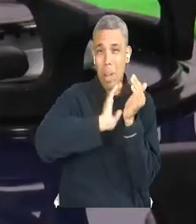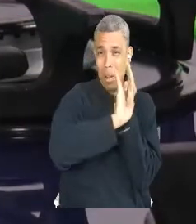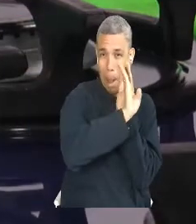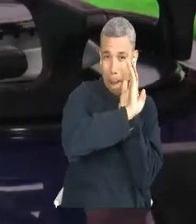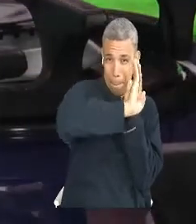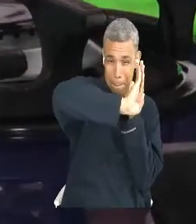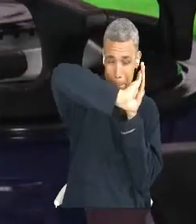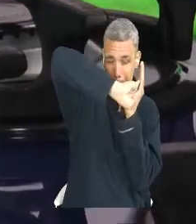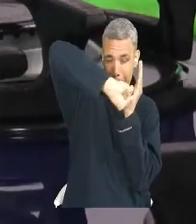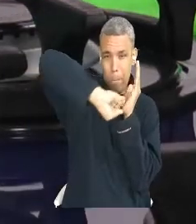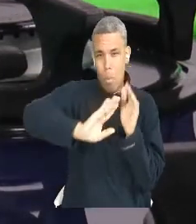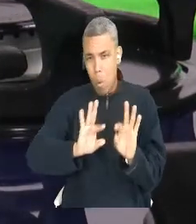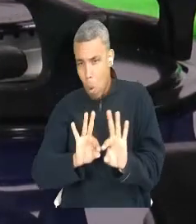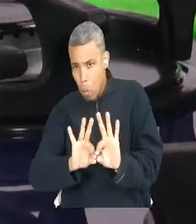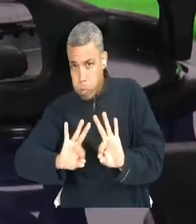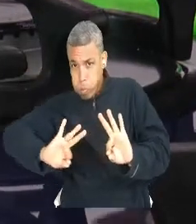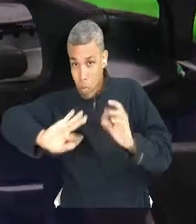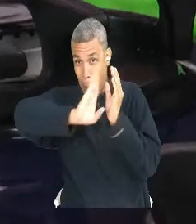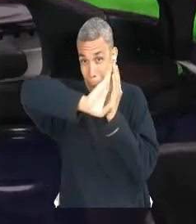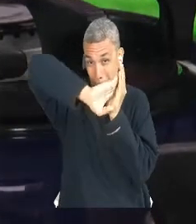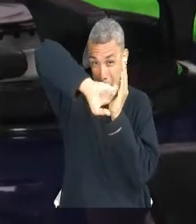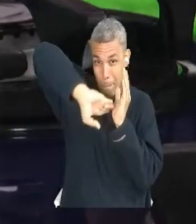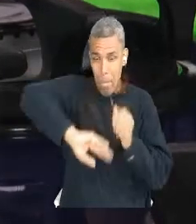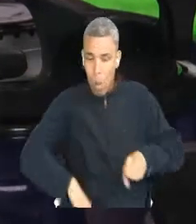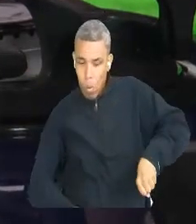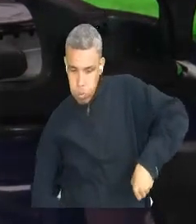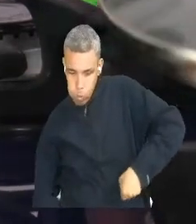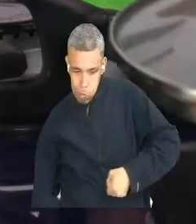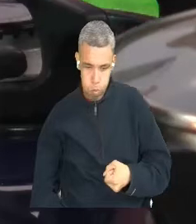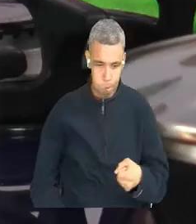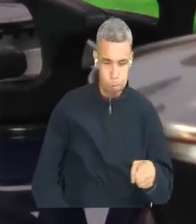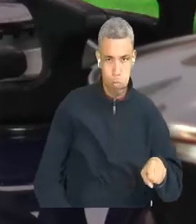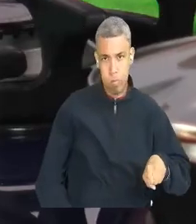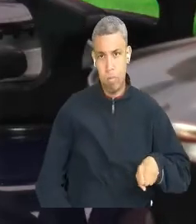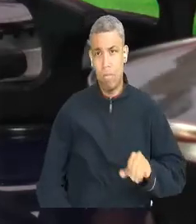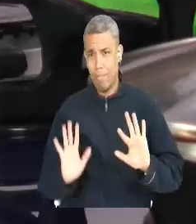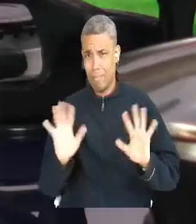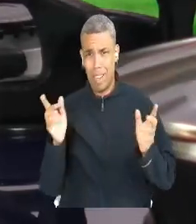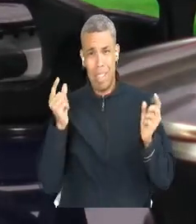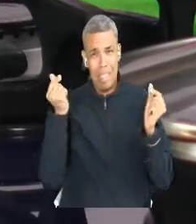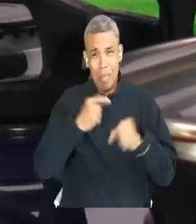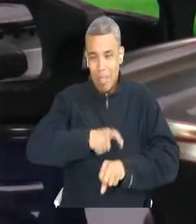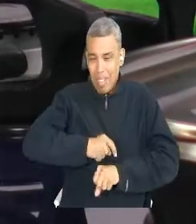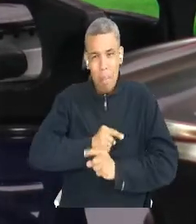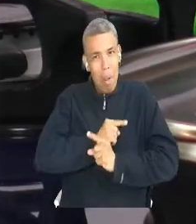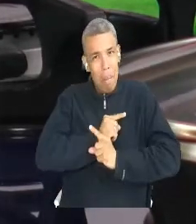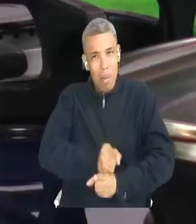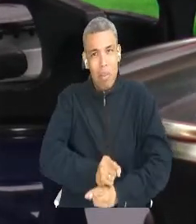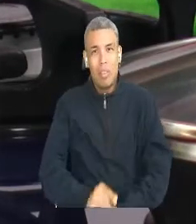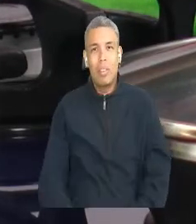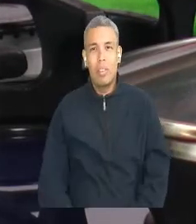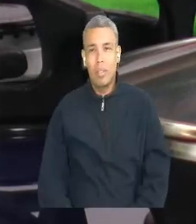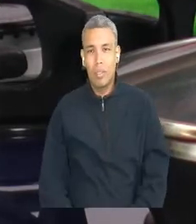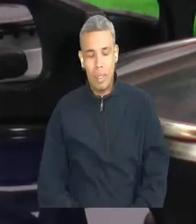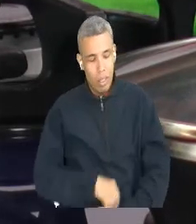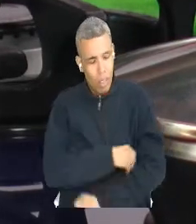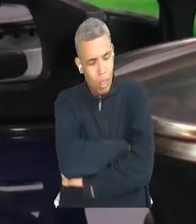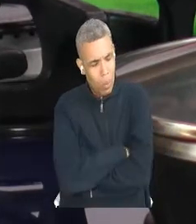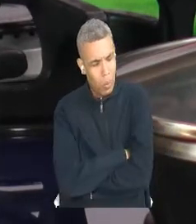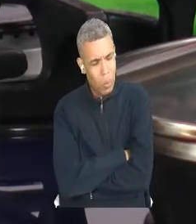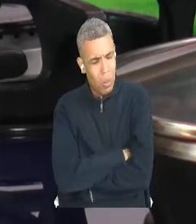Entonces, este ya igual, no demora nada, lo sacamos. Todo es de una. Me encanta cómo se sopla, ¿no?